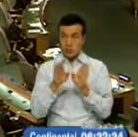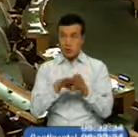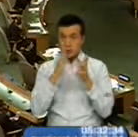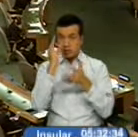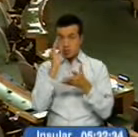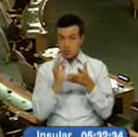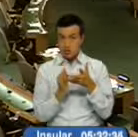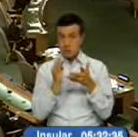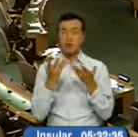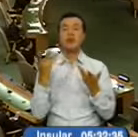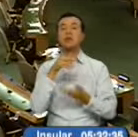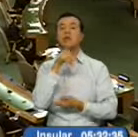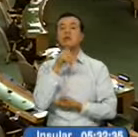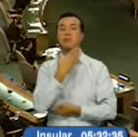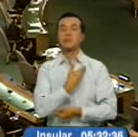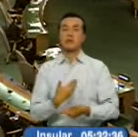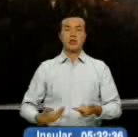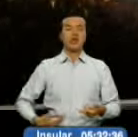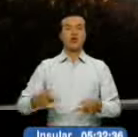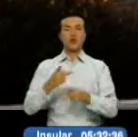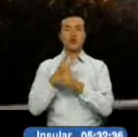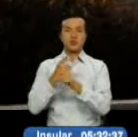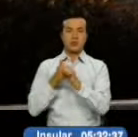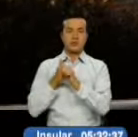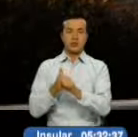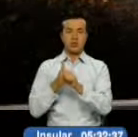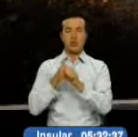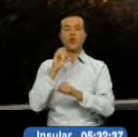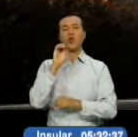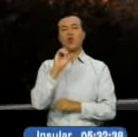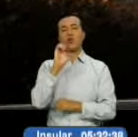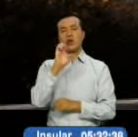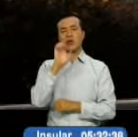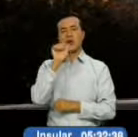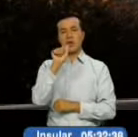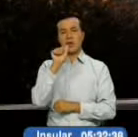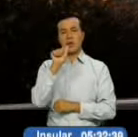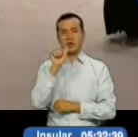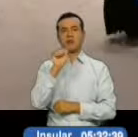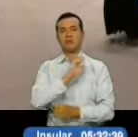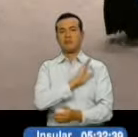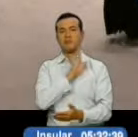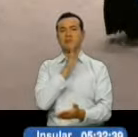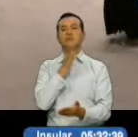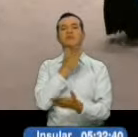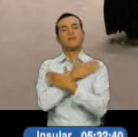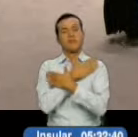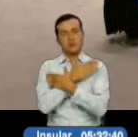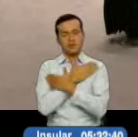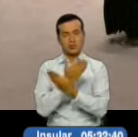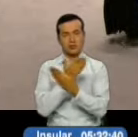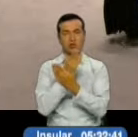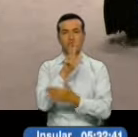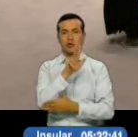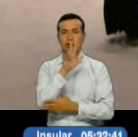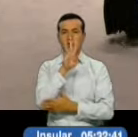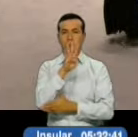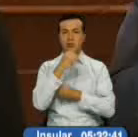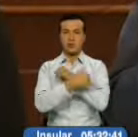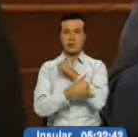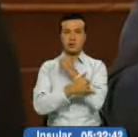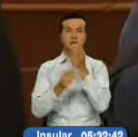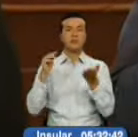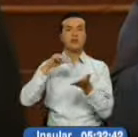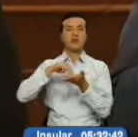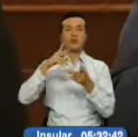Diego Pari Rodríguez, presidente del Consejo Permanente de la Organización de Estados Americanos, OEA, felicitó a nombre de los 34 países miembros